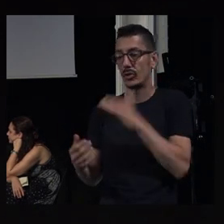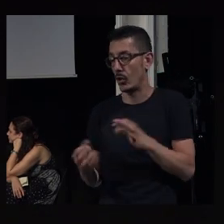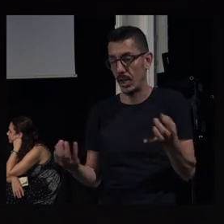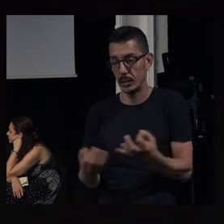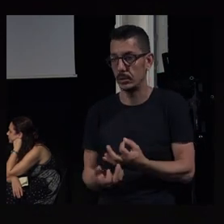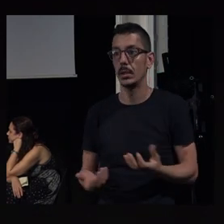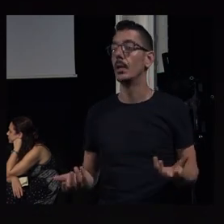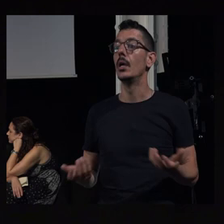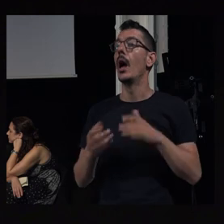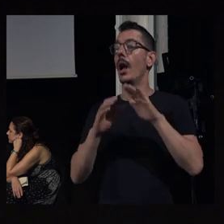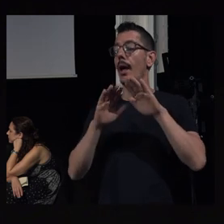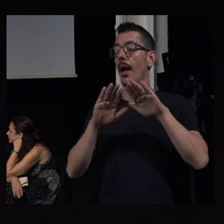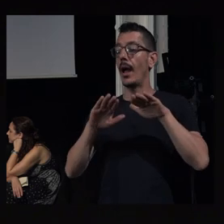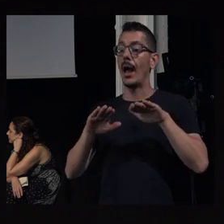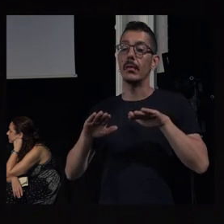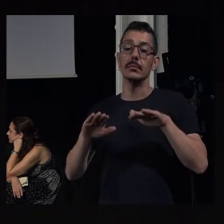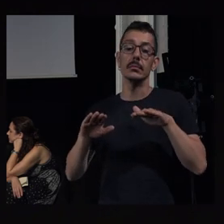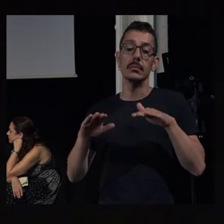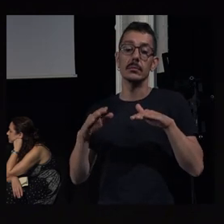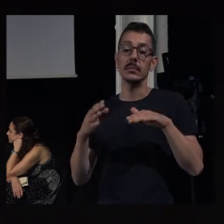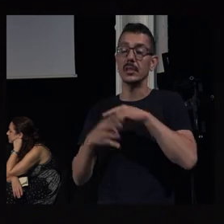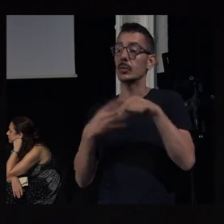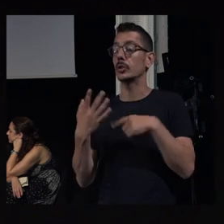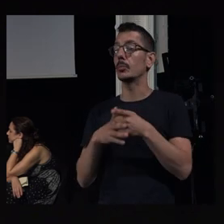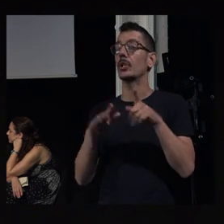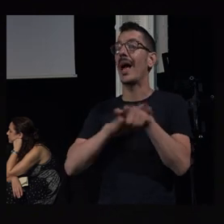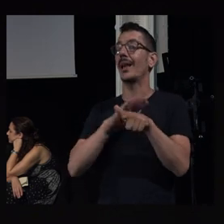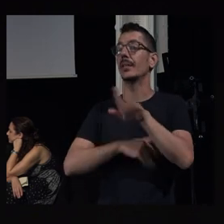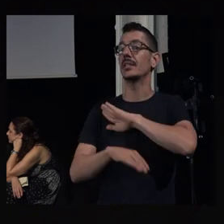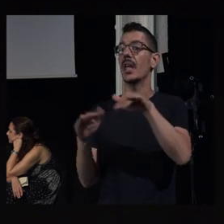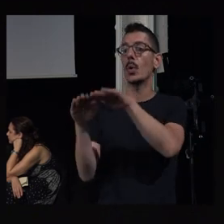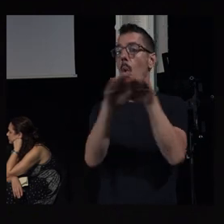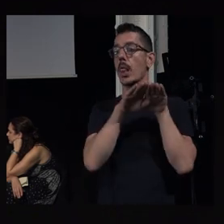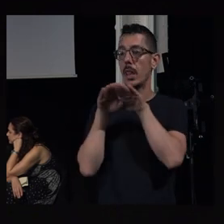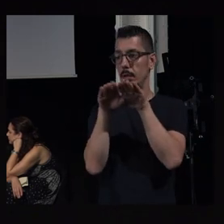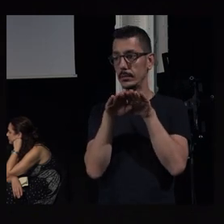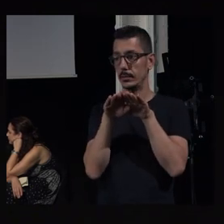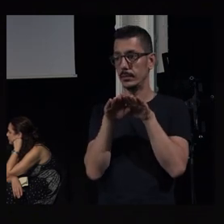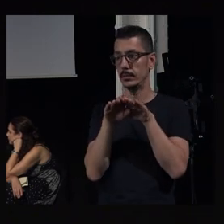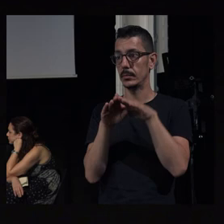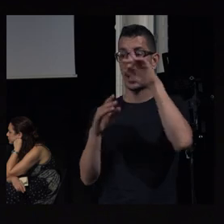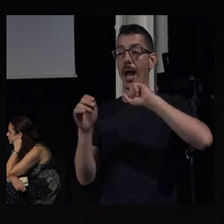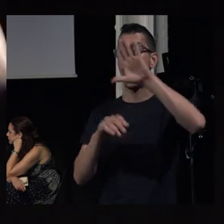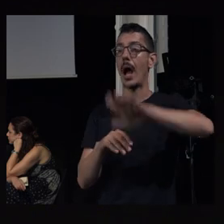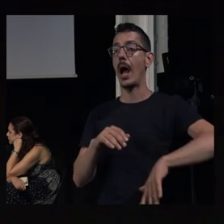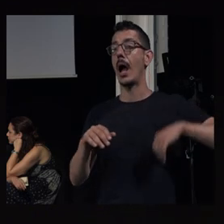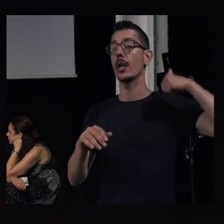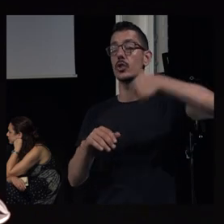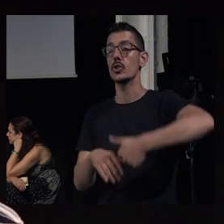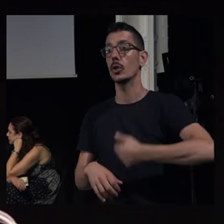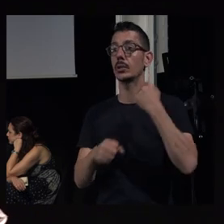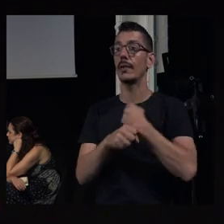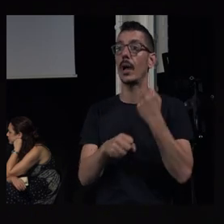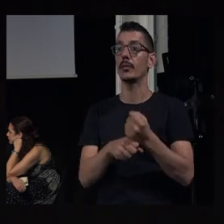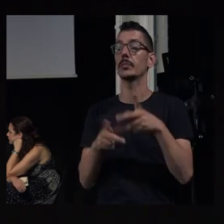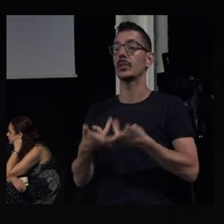5, 4 somos agentes de igualdad, estamos formadas en agentes de igualdad. Hemos trabajado en políticas de igualdad años, tenemos una liderada sindical